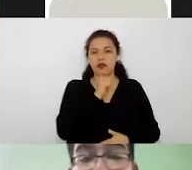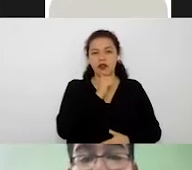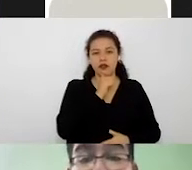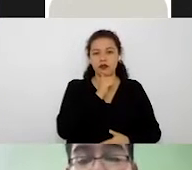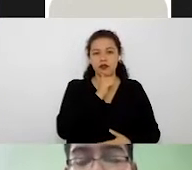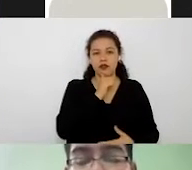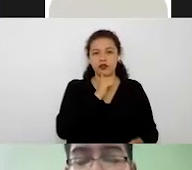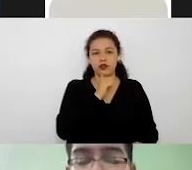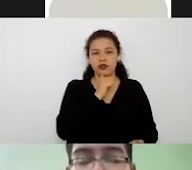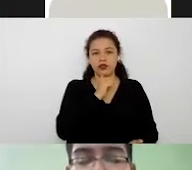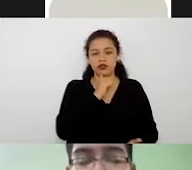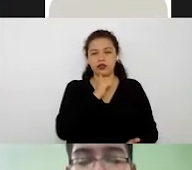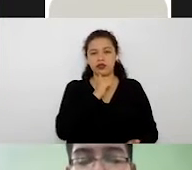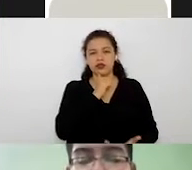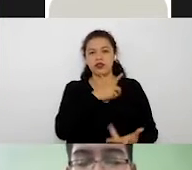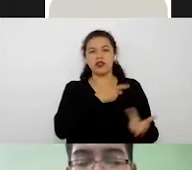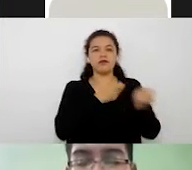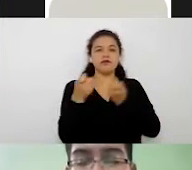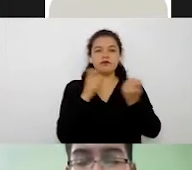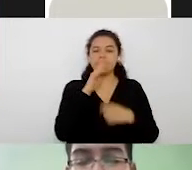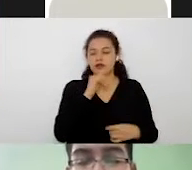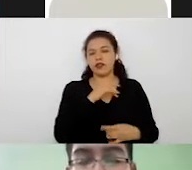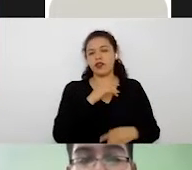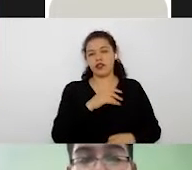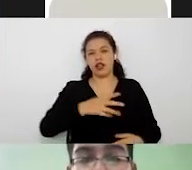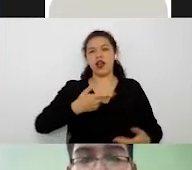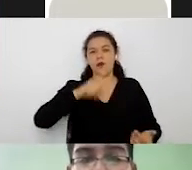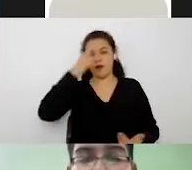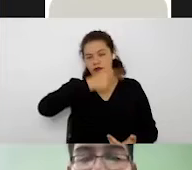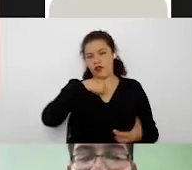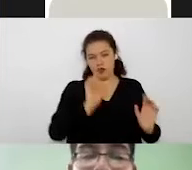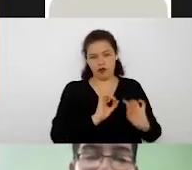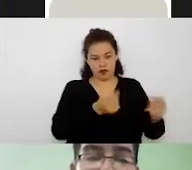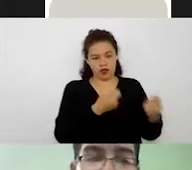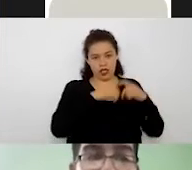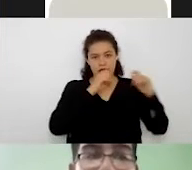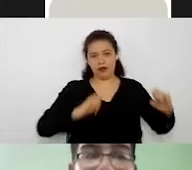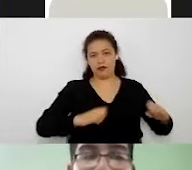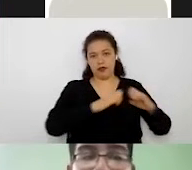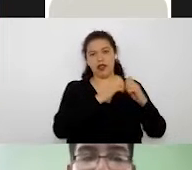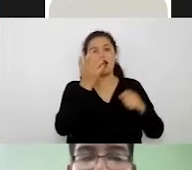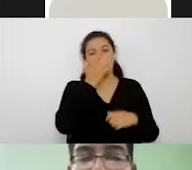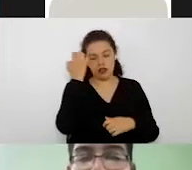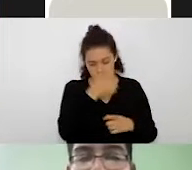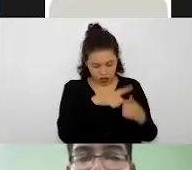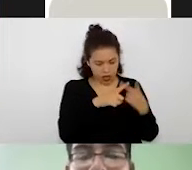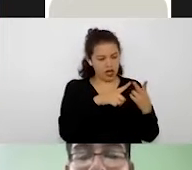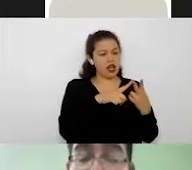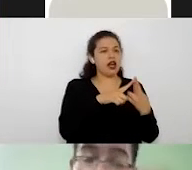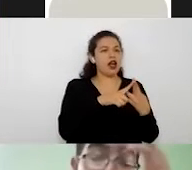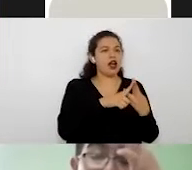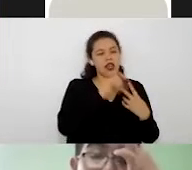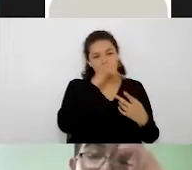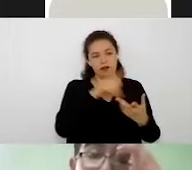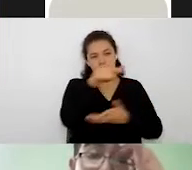no podríamos manejar, a pesar de que, como les digo, me ha tocado situaciones de emergencia tanto en escuelas como en centros